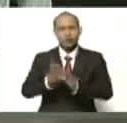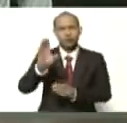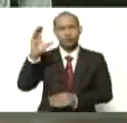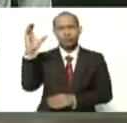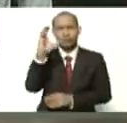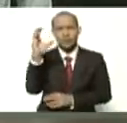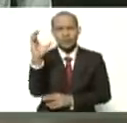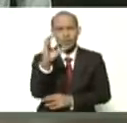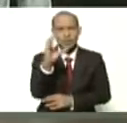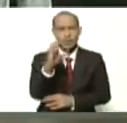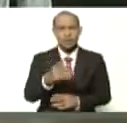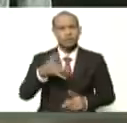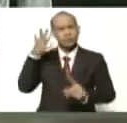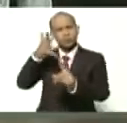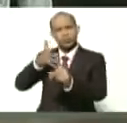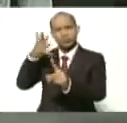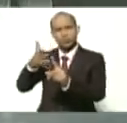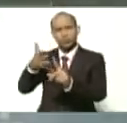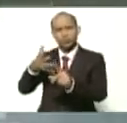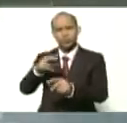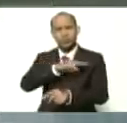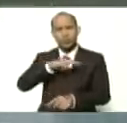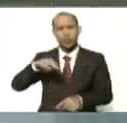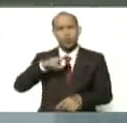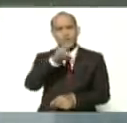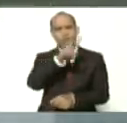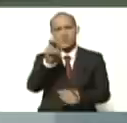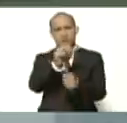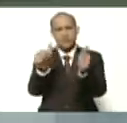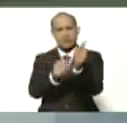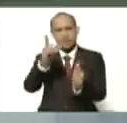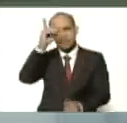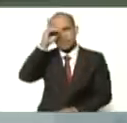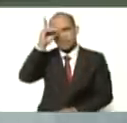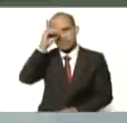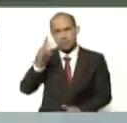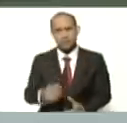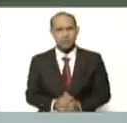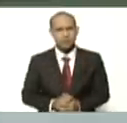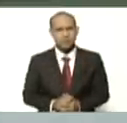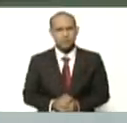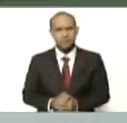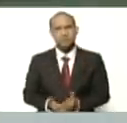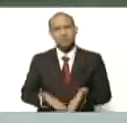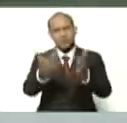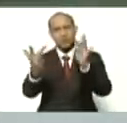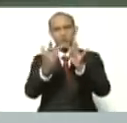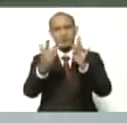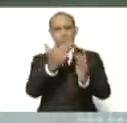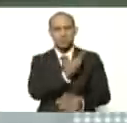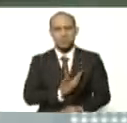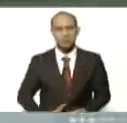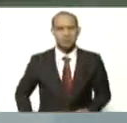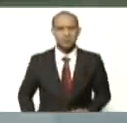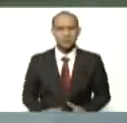y con las orientaciones que nos ha dado nuestra vicepresidenta del xiv rodríguez gómez adelante presidente